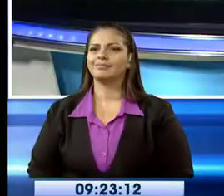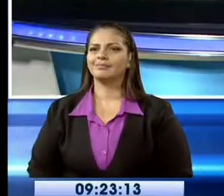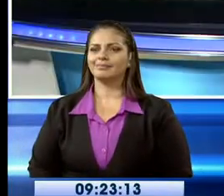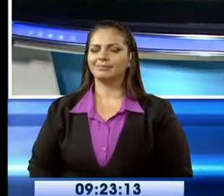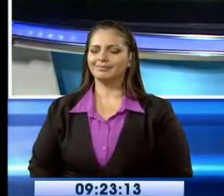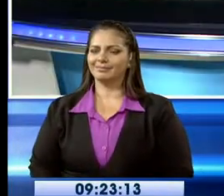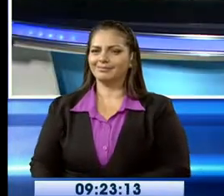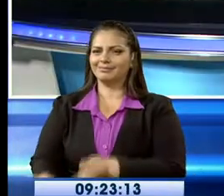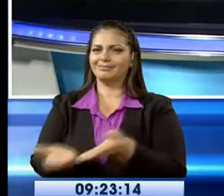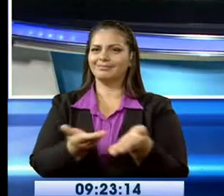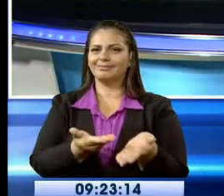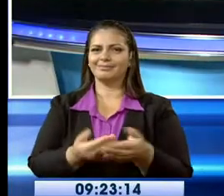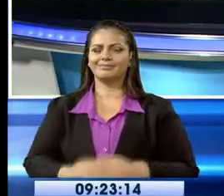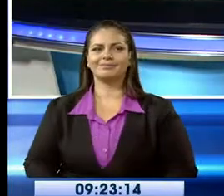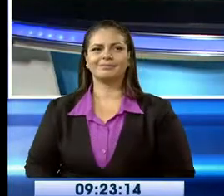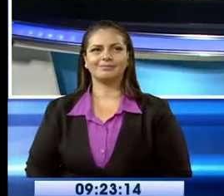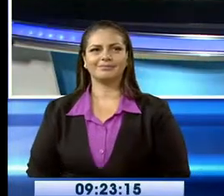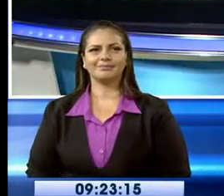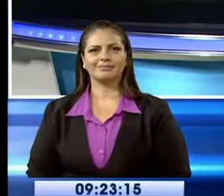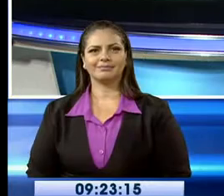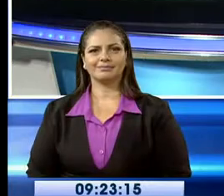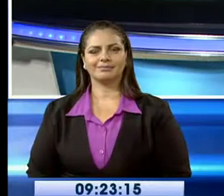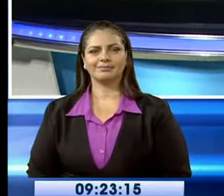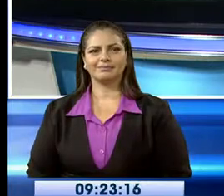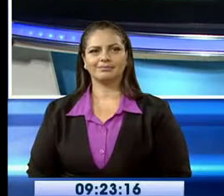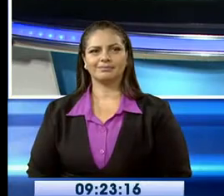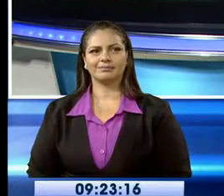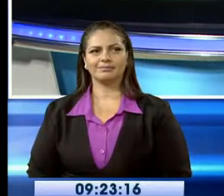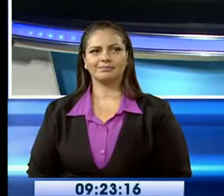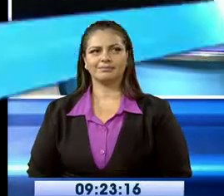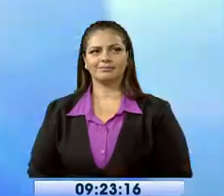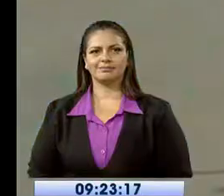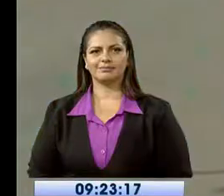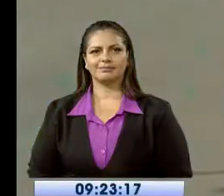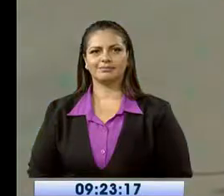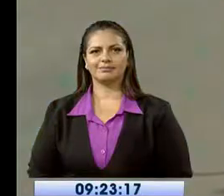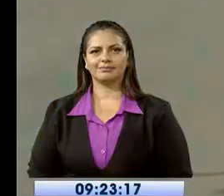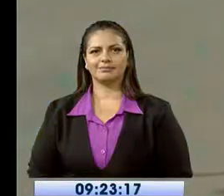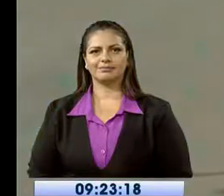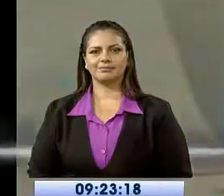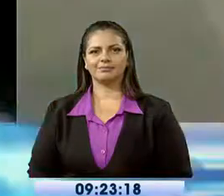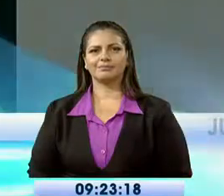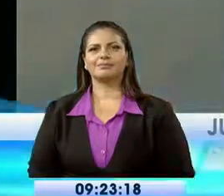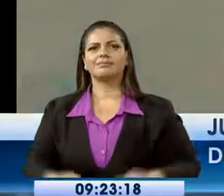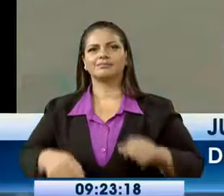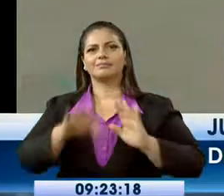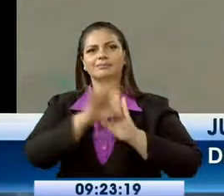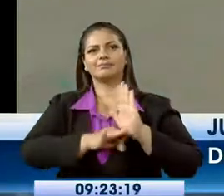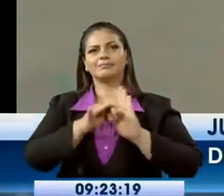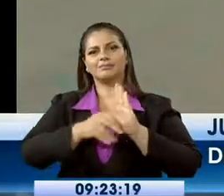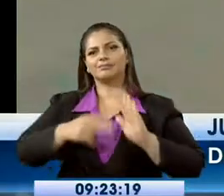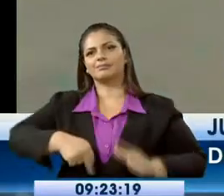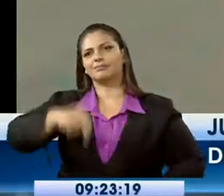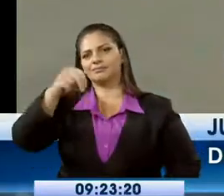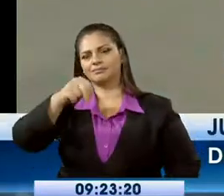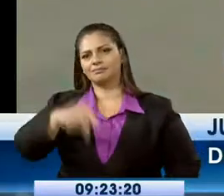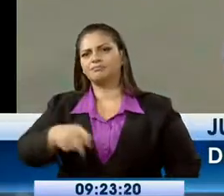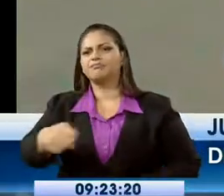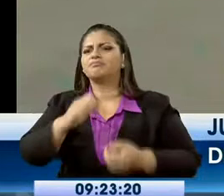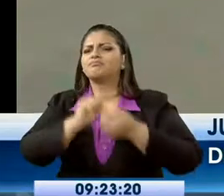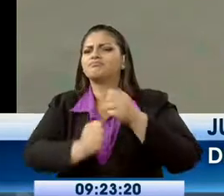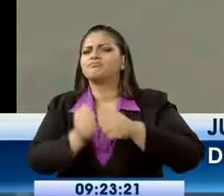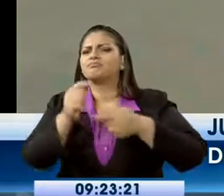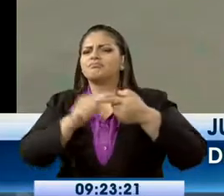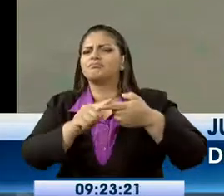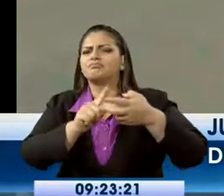días. Late. Roselena Hugo, nuevamente con ustedes. A ver, seguimos en lo que es la Florida Norte y ahora vamos a tocar otros problemas que nos dicen